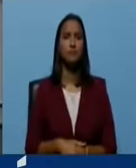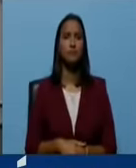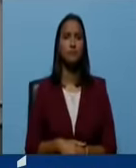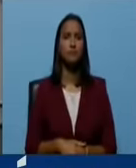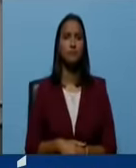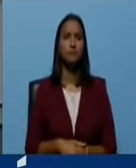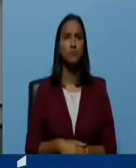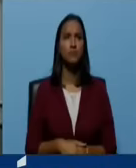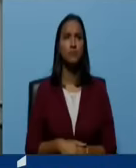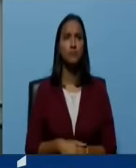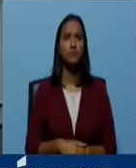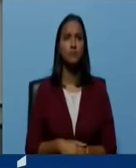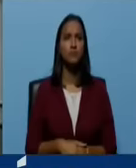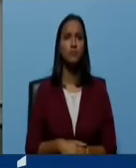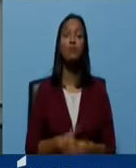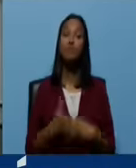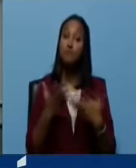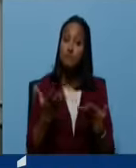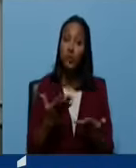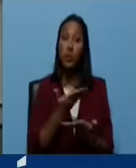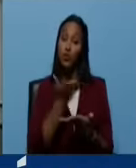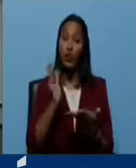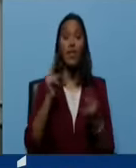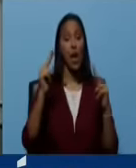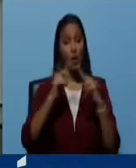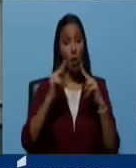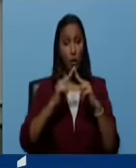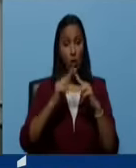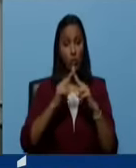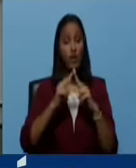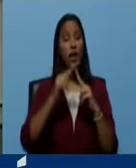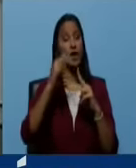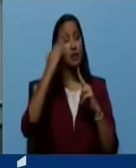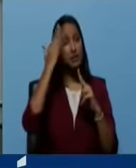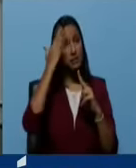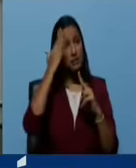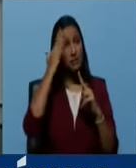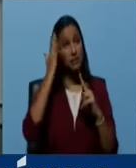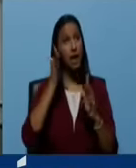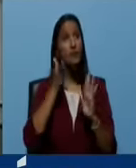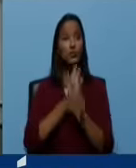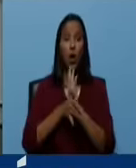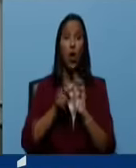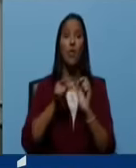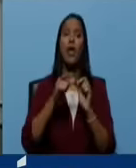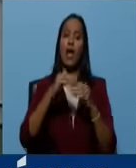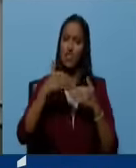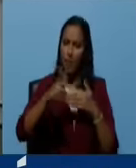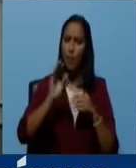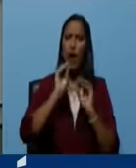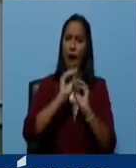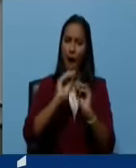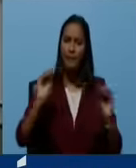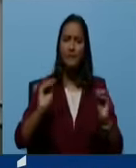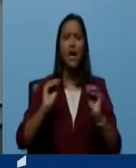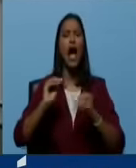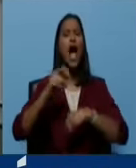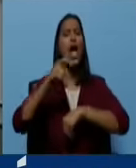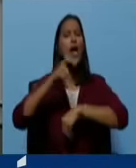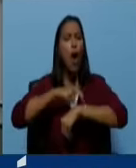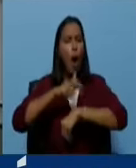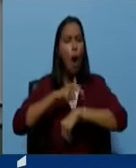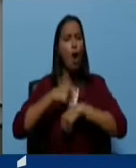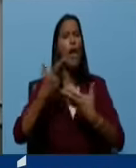de seguramente ustedes conocerán en tiempo, modo y lugar dicha citación, y aspiramos